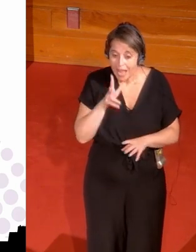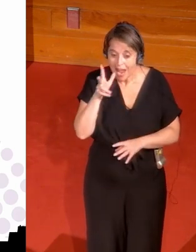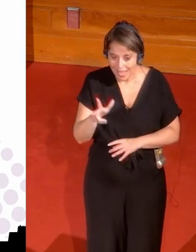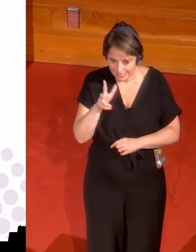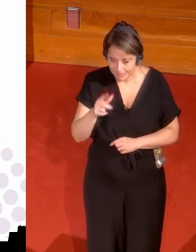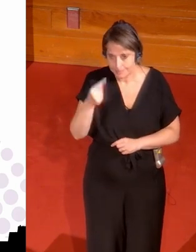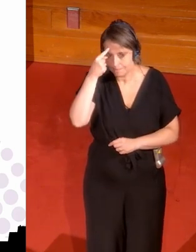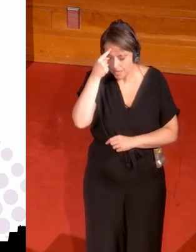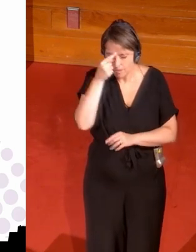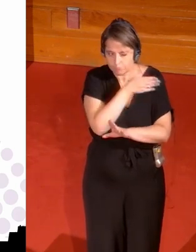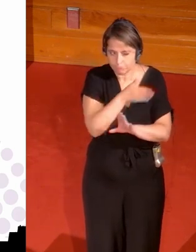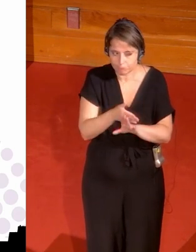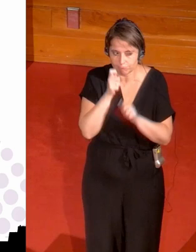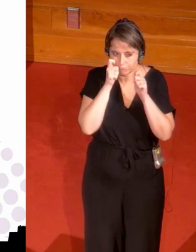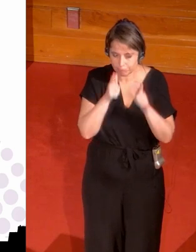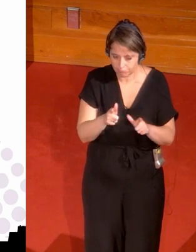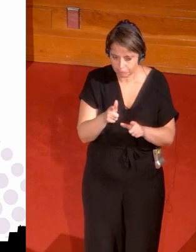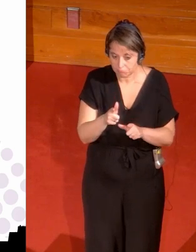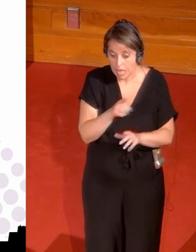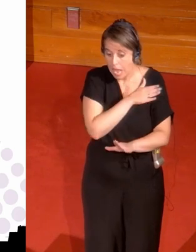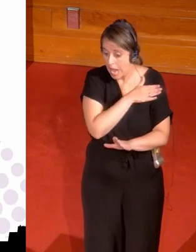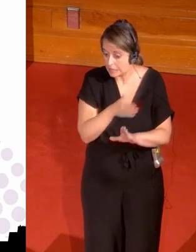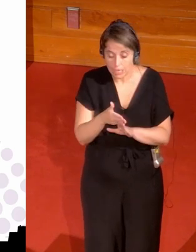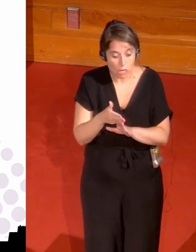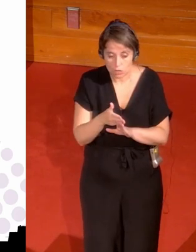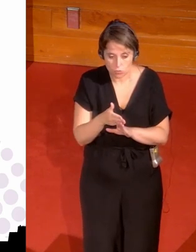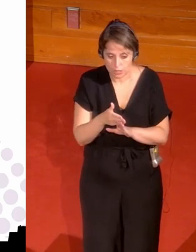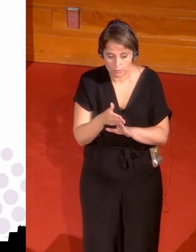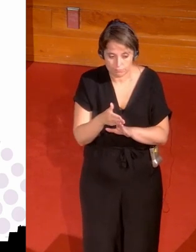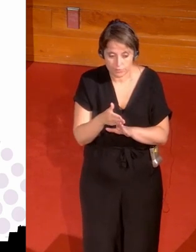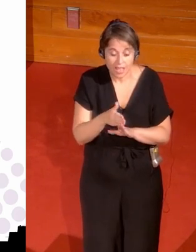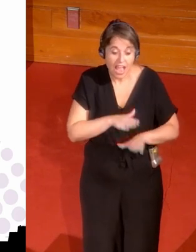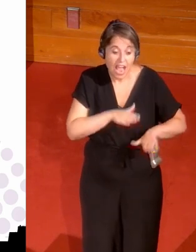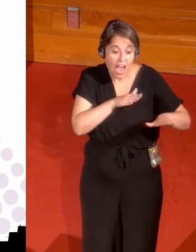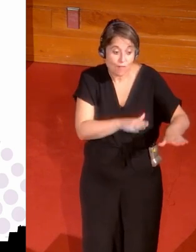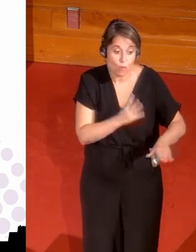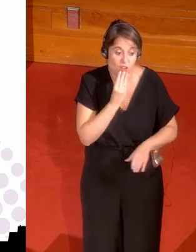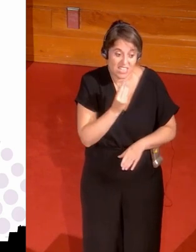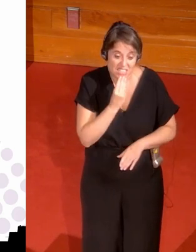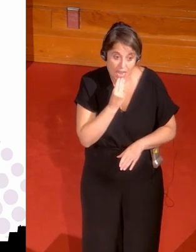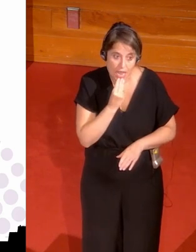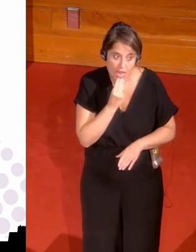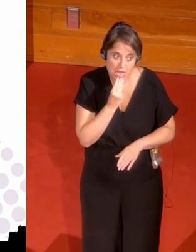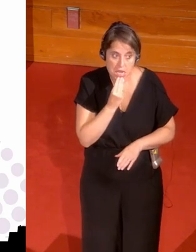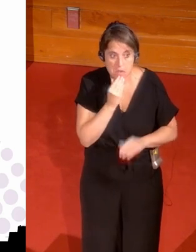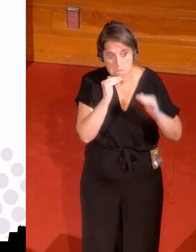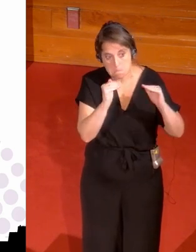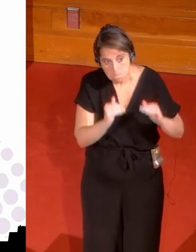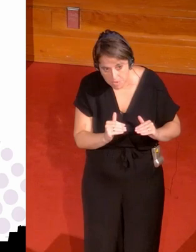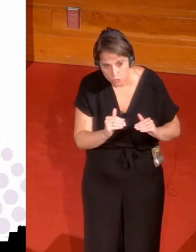Harris eh que no tiene que sepamos hasta ahora una trayectoria tan Pro israelí como sí la tenía Joe biden